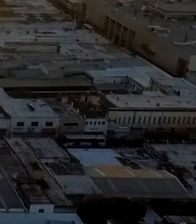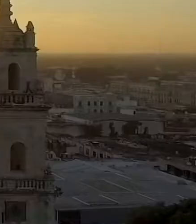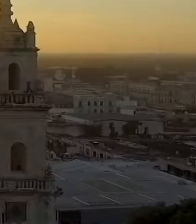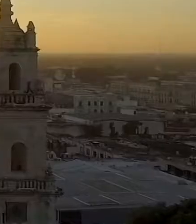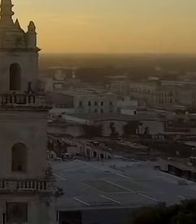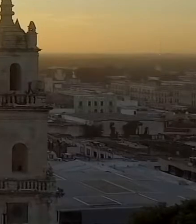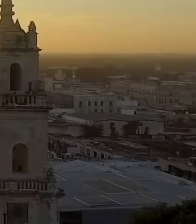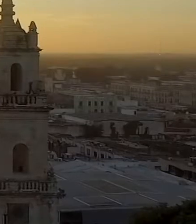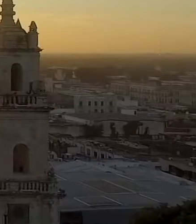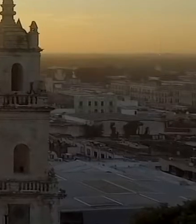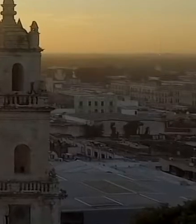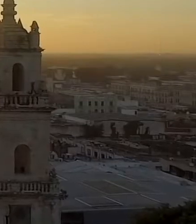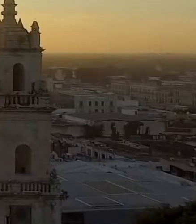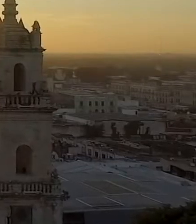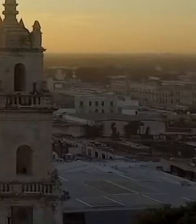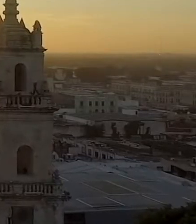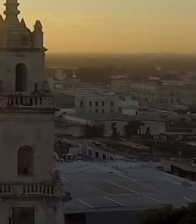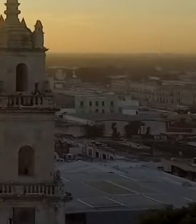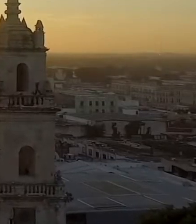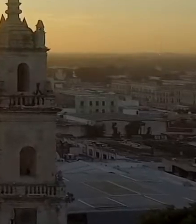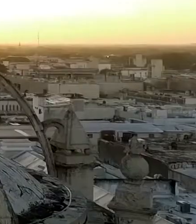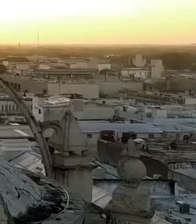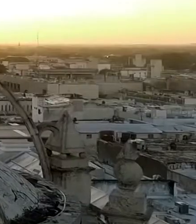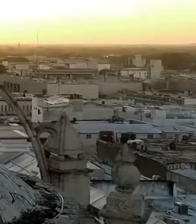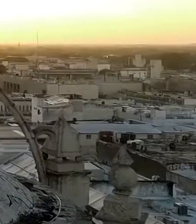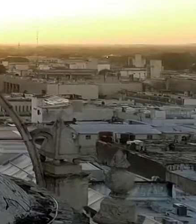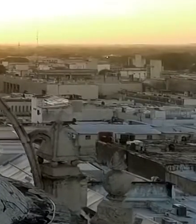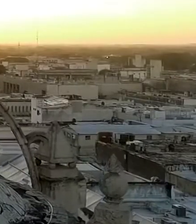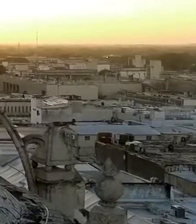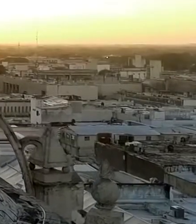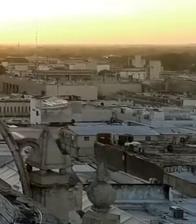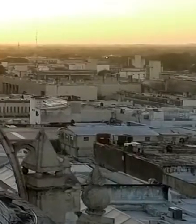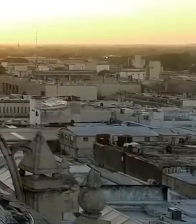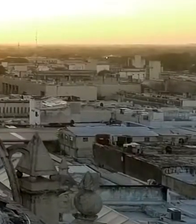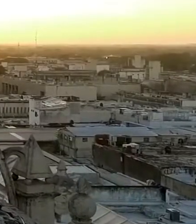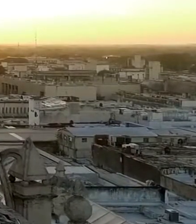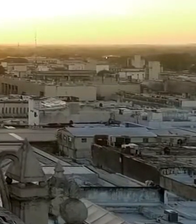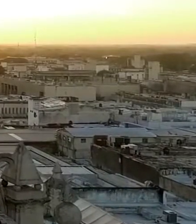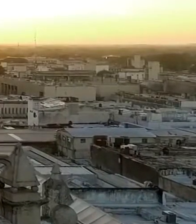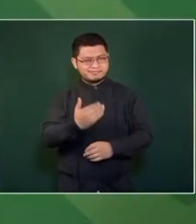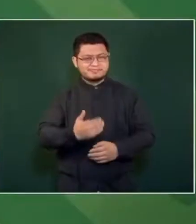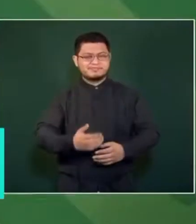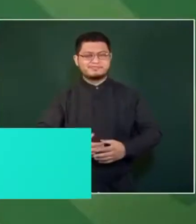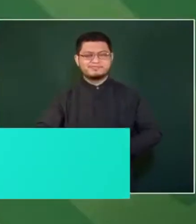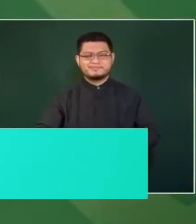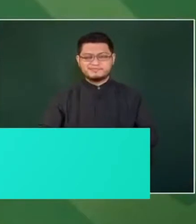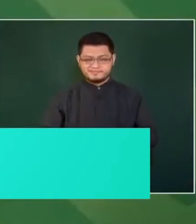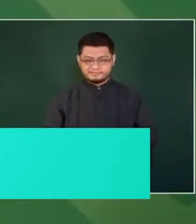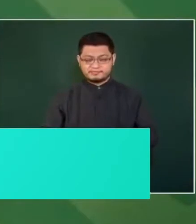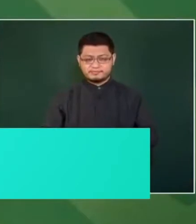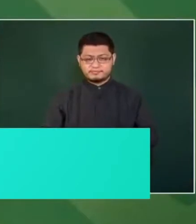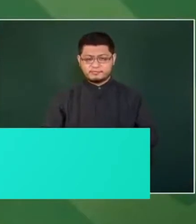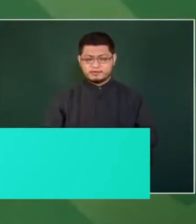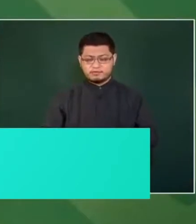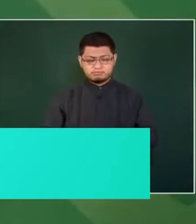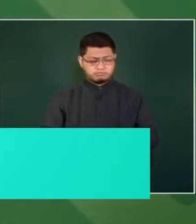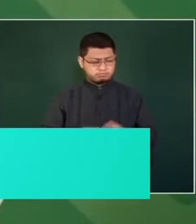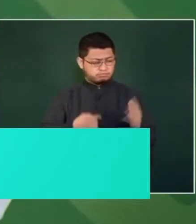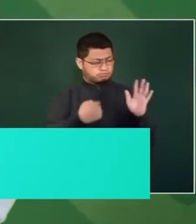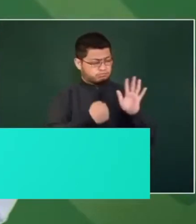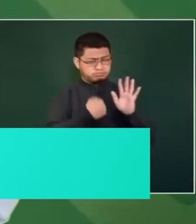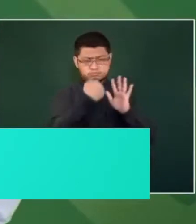de interés nacional los logros de seguridad en esta entidad, aun cuando hay algunos casos que lamentar. Los gobernantes